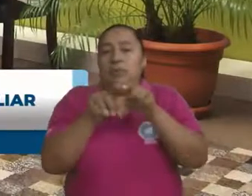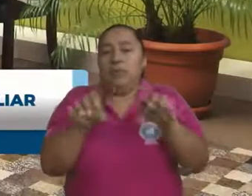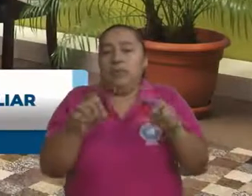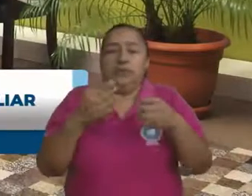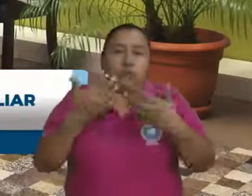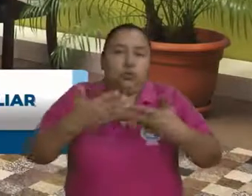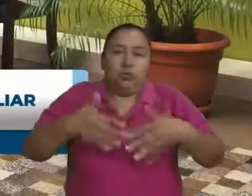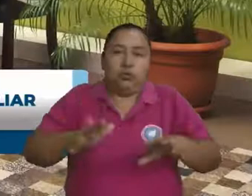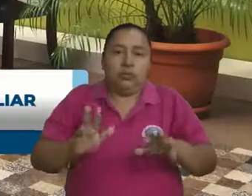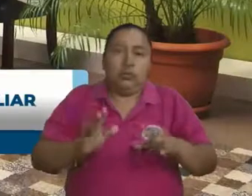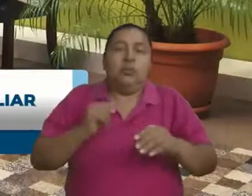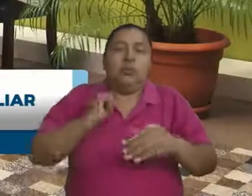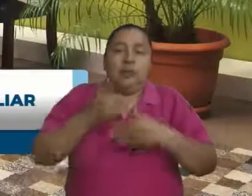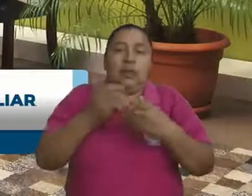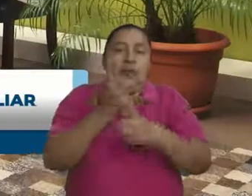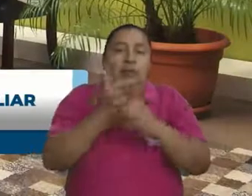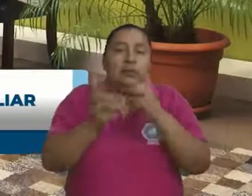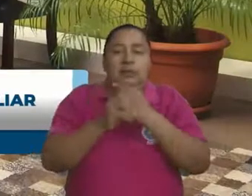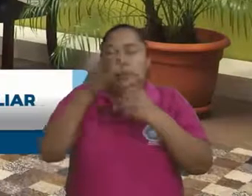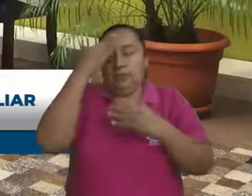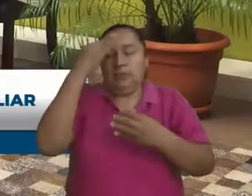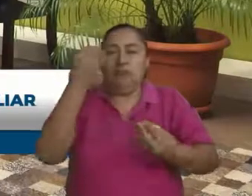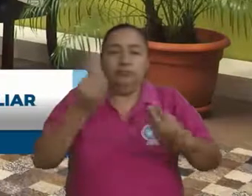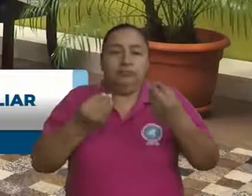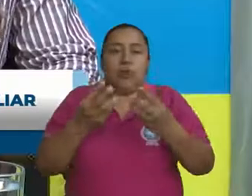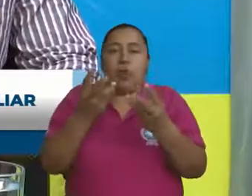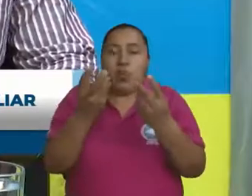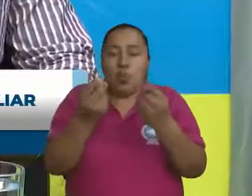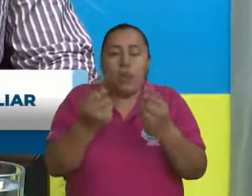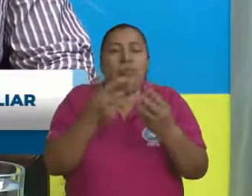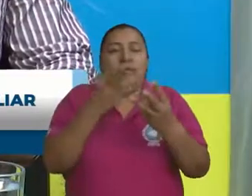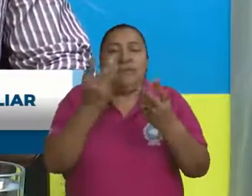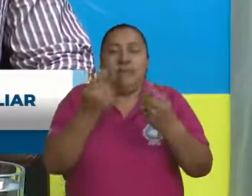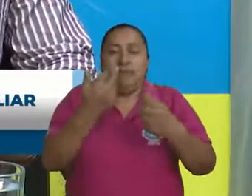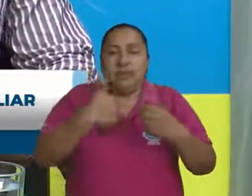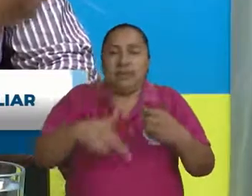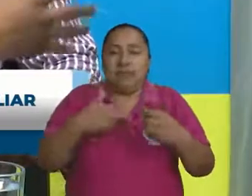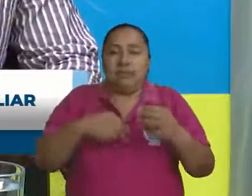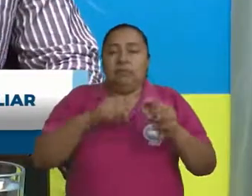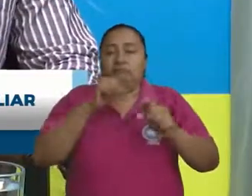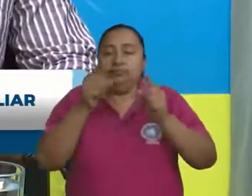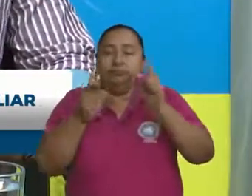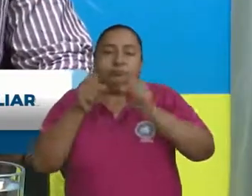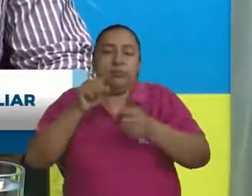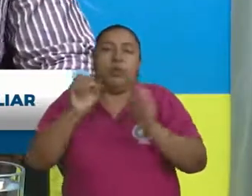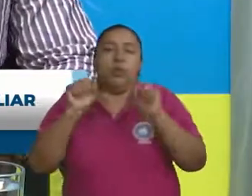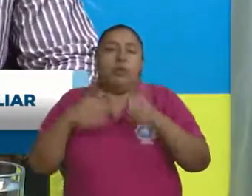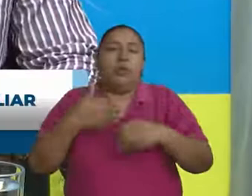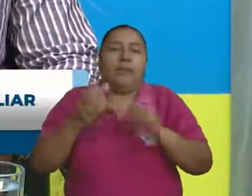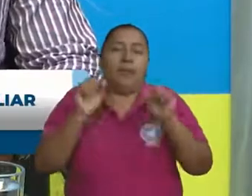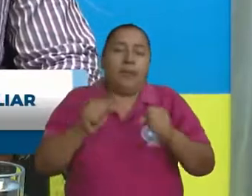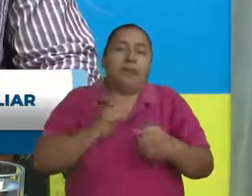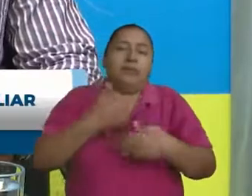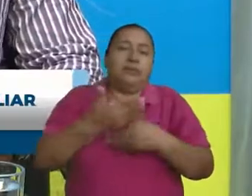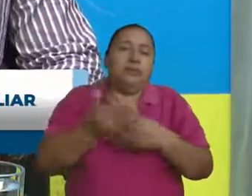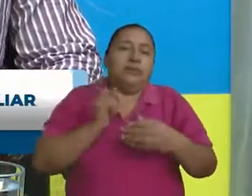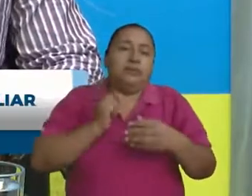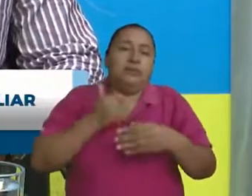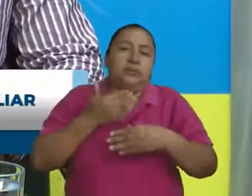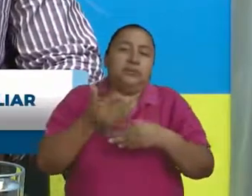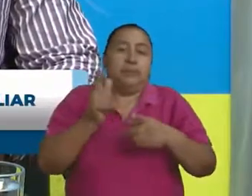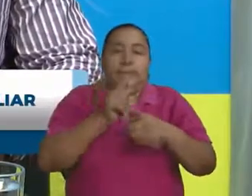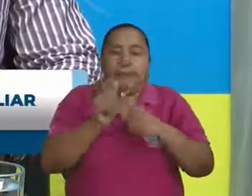natural, aquella de saber manejar los ciclos menstruales y los ciclos fértiles dentro del periodo, ¿verdad?, de un